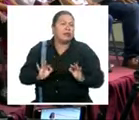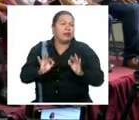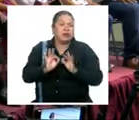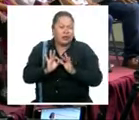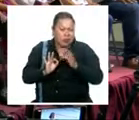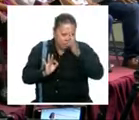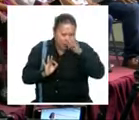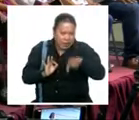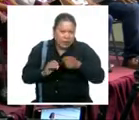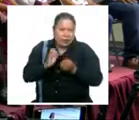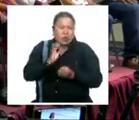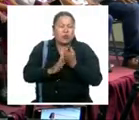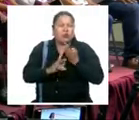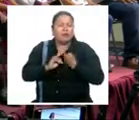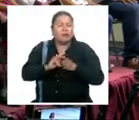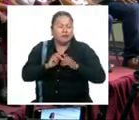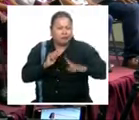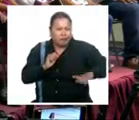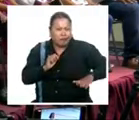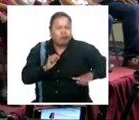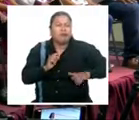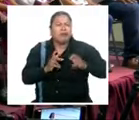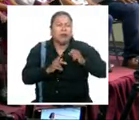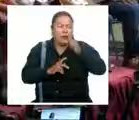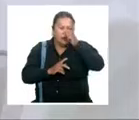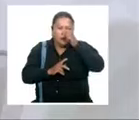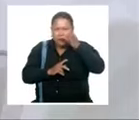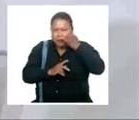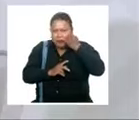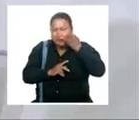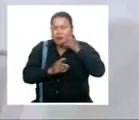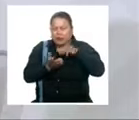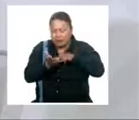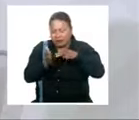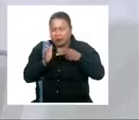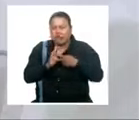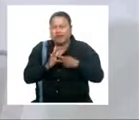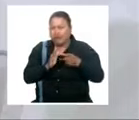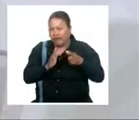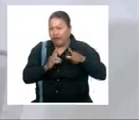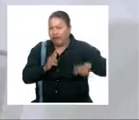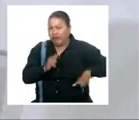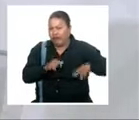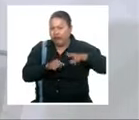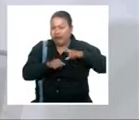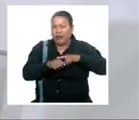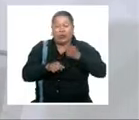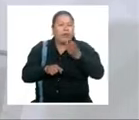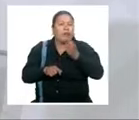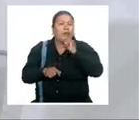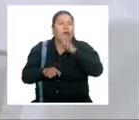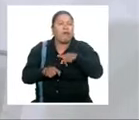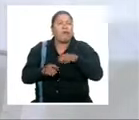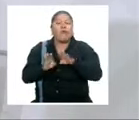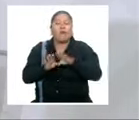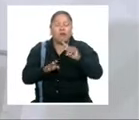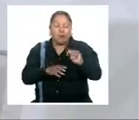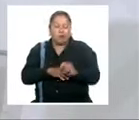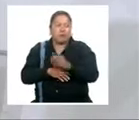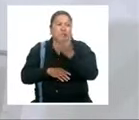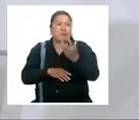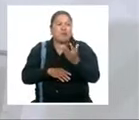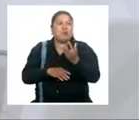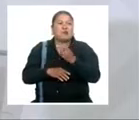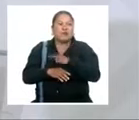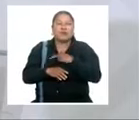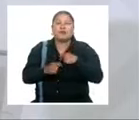este gobierno del ingeniero Salomón Jara Cruz, en cabeza. Y por supuesto que también en el tema de las tecnologías